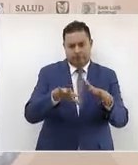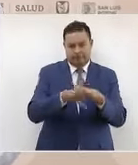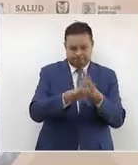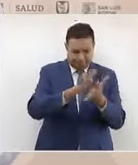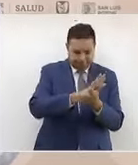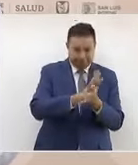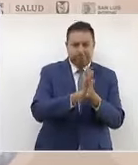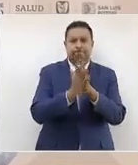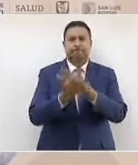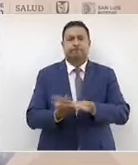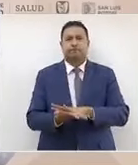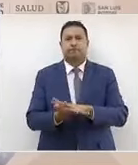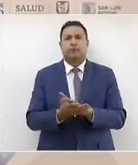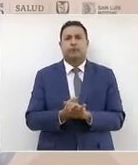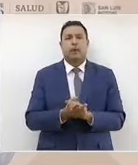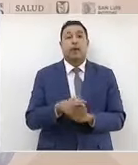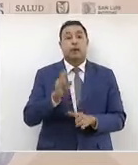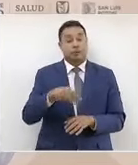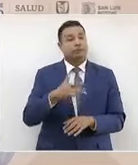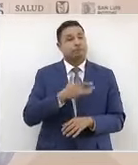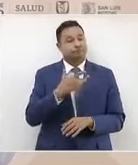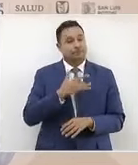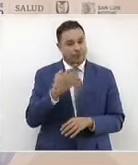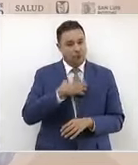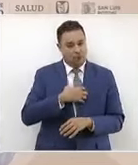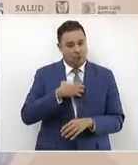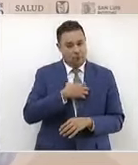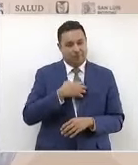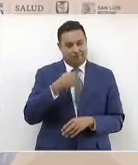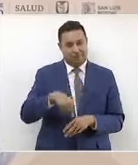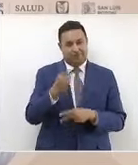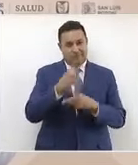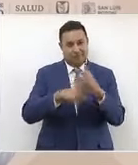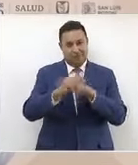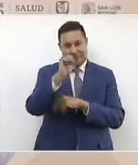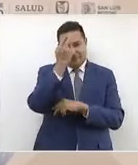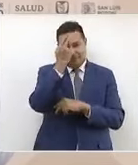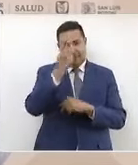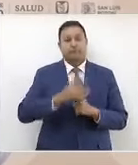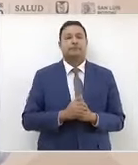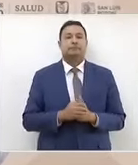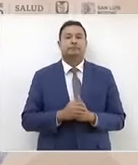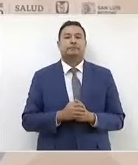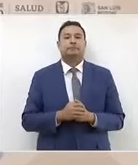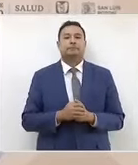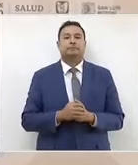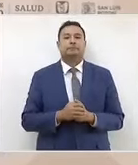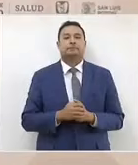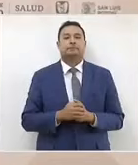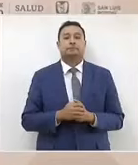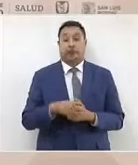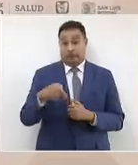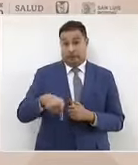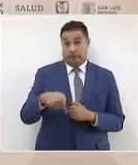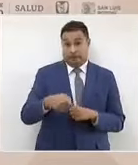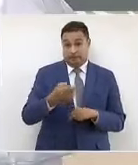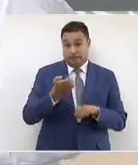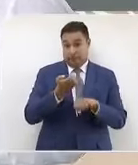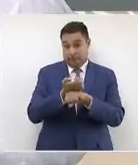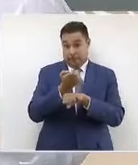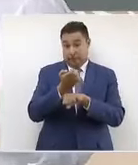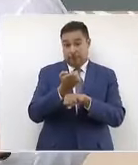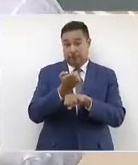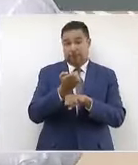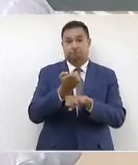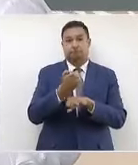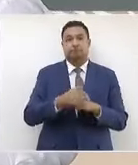transformador. Y me da mucho gusto estar aquí en San Luis. Miren, este estado pues